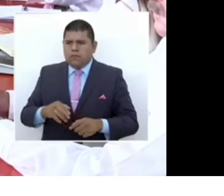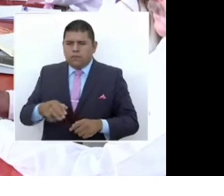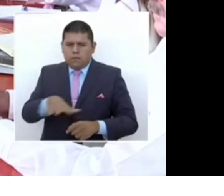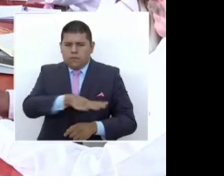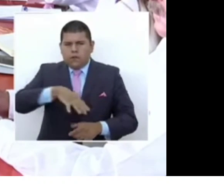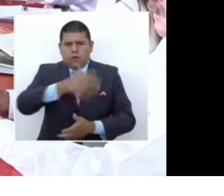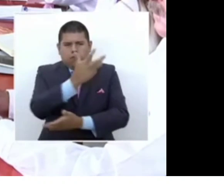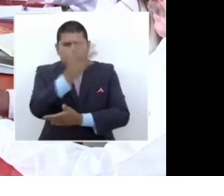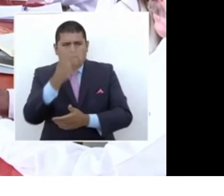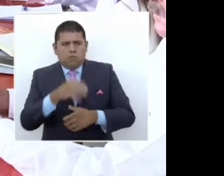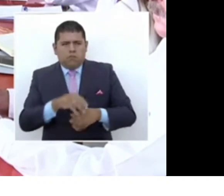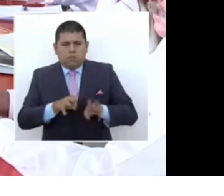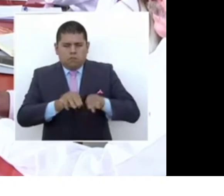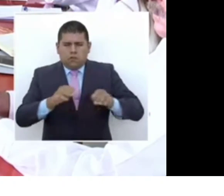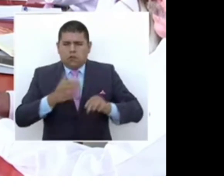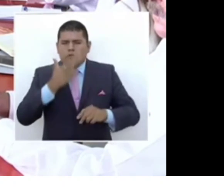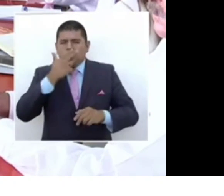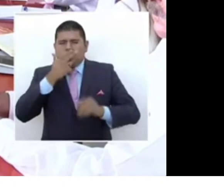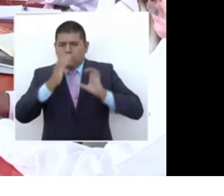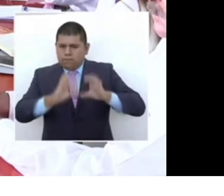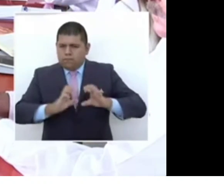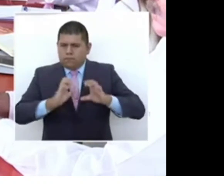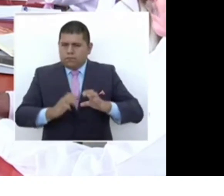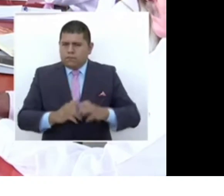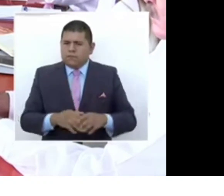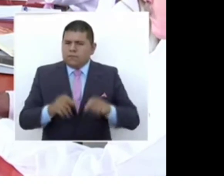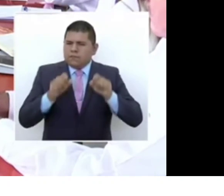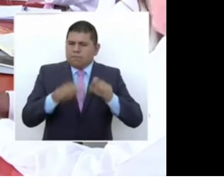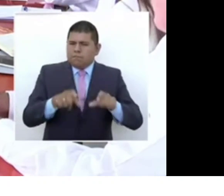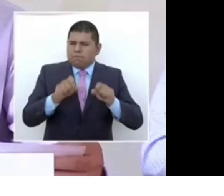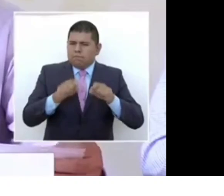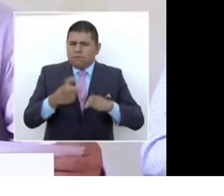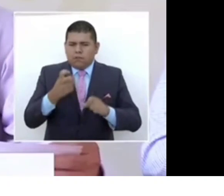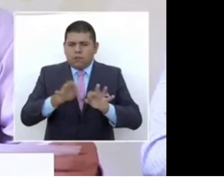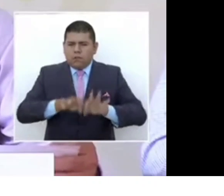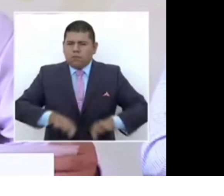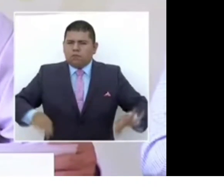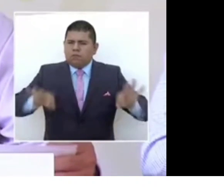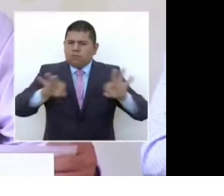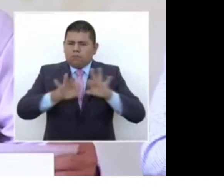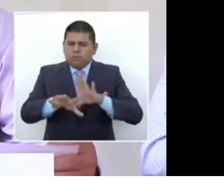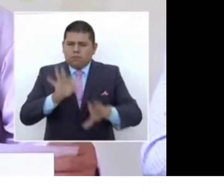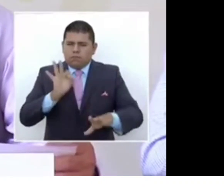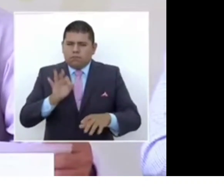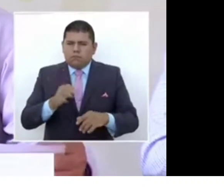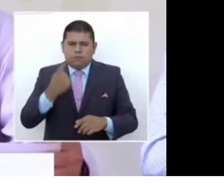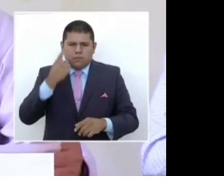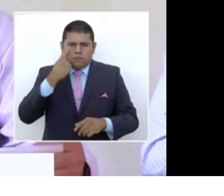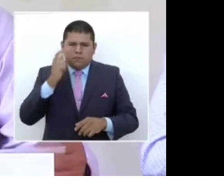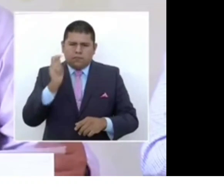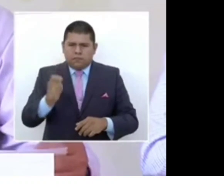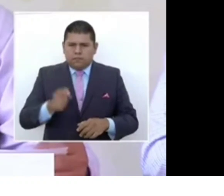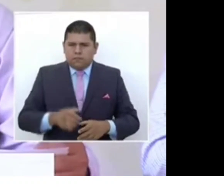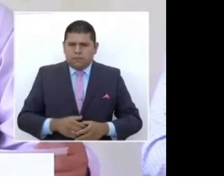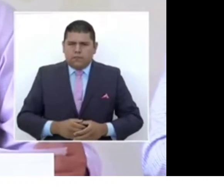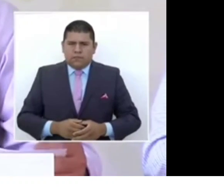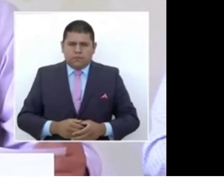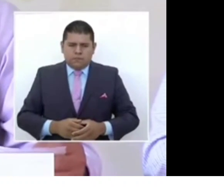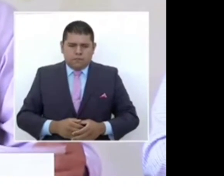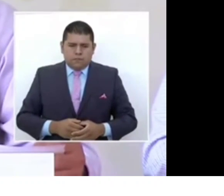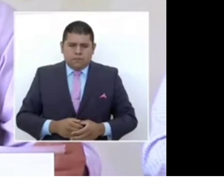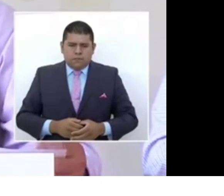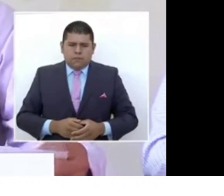Ecológico en Islas Marías. También es muy importante todo lo que se está haciendo